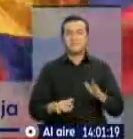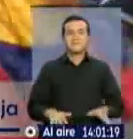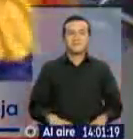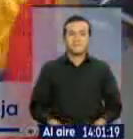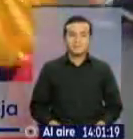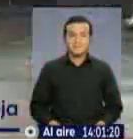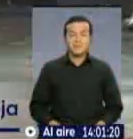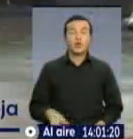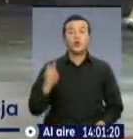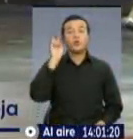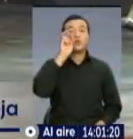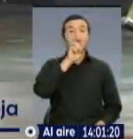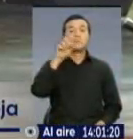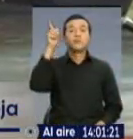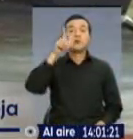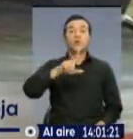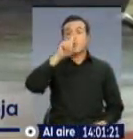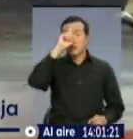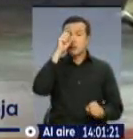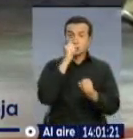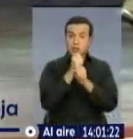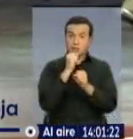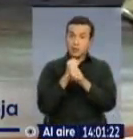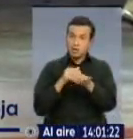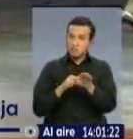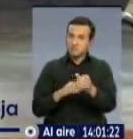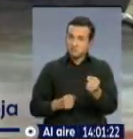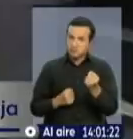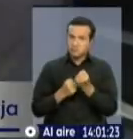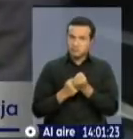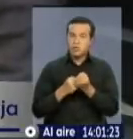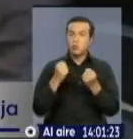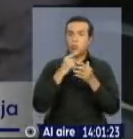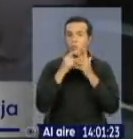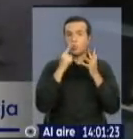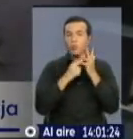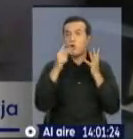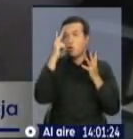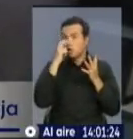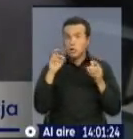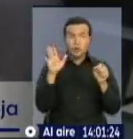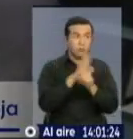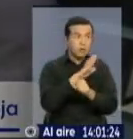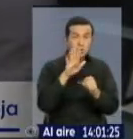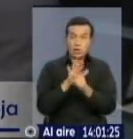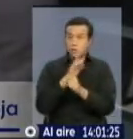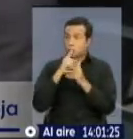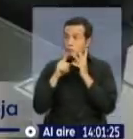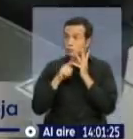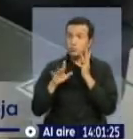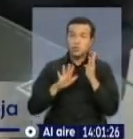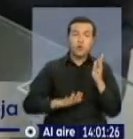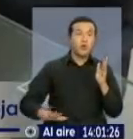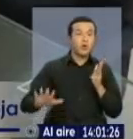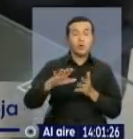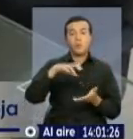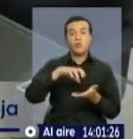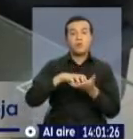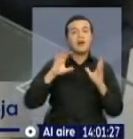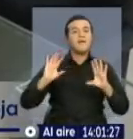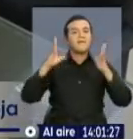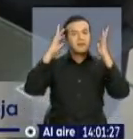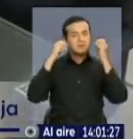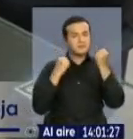La Cámara de Turismo de Loja trabaja para garantizar la disponibilidad de plazas en hoteles, hostales y hosterías de toda la provincia durante el